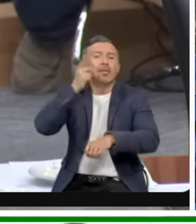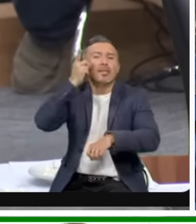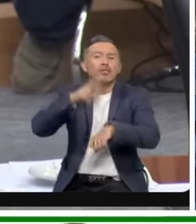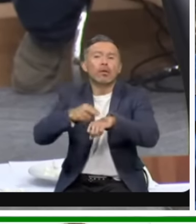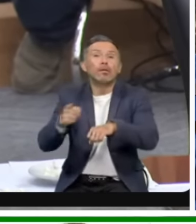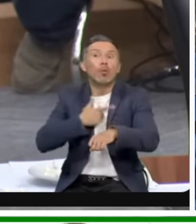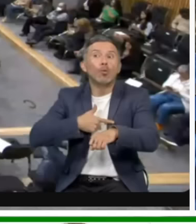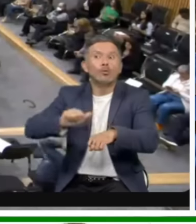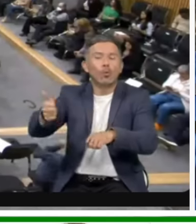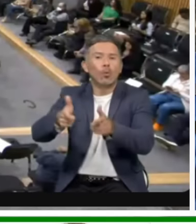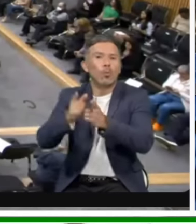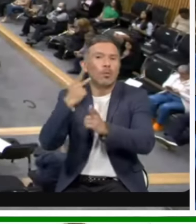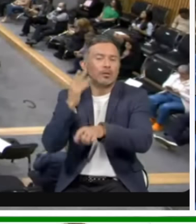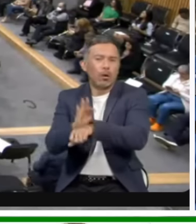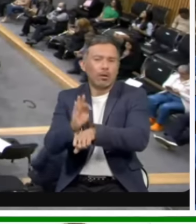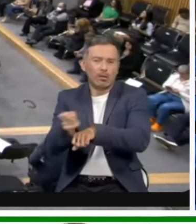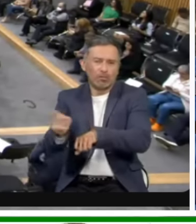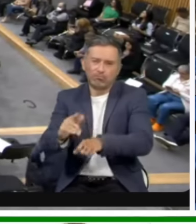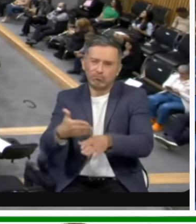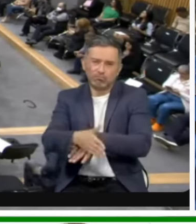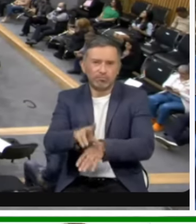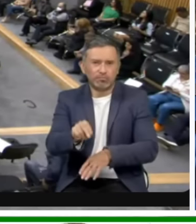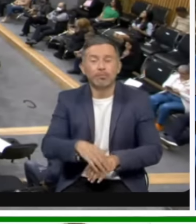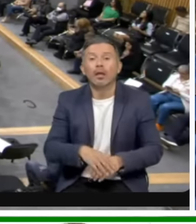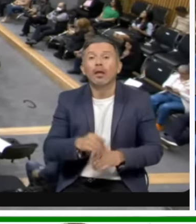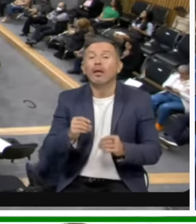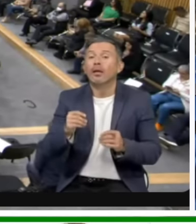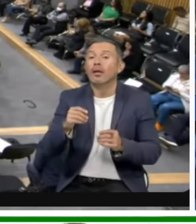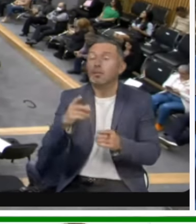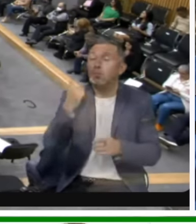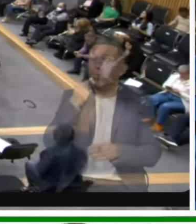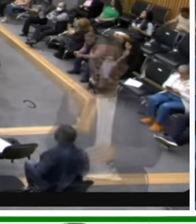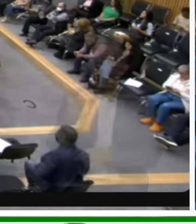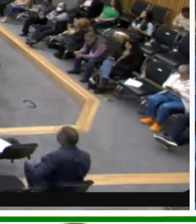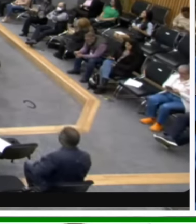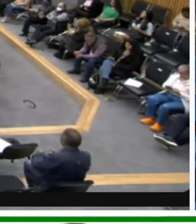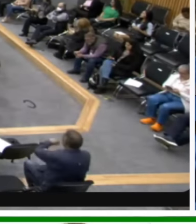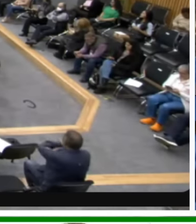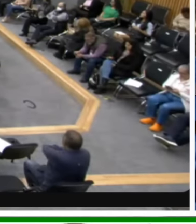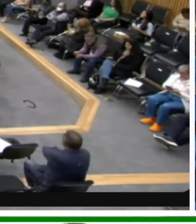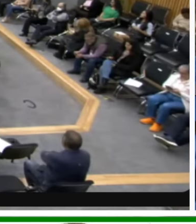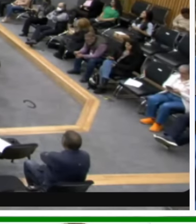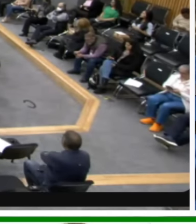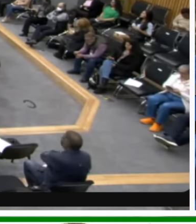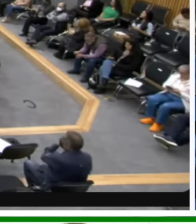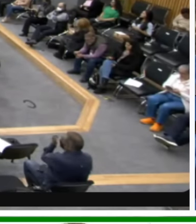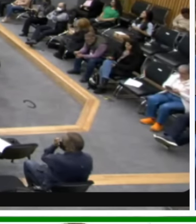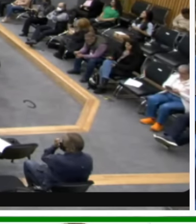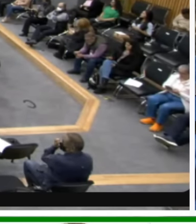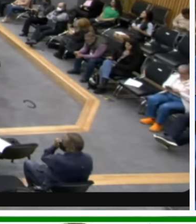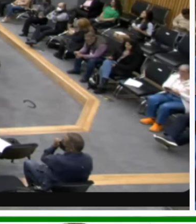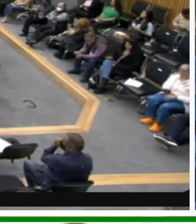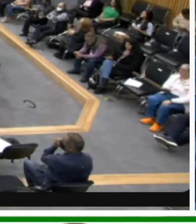es cuánto presidente Muchísimas gracias diputado Gutiérrez Luna ahora uso de la palabra el diputado Fernández Noroña